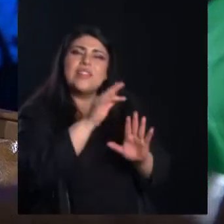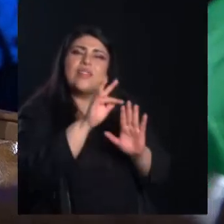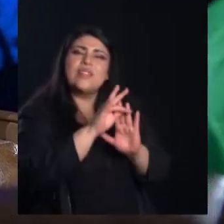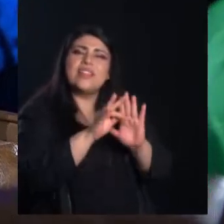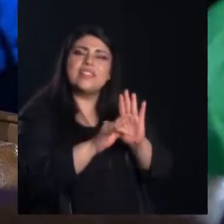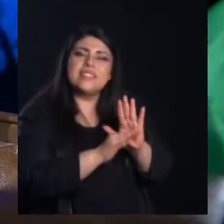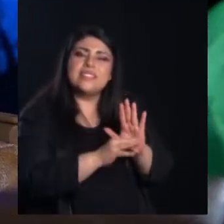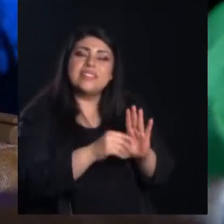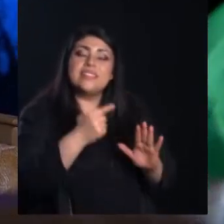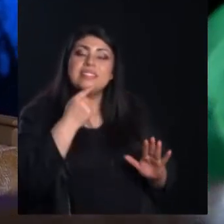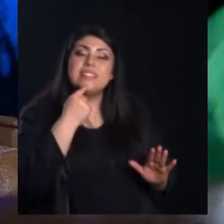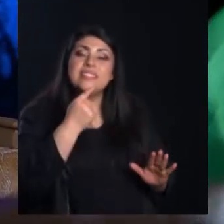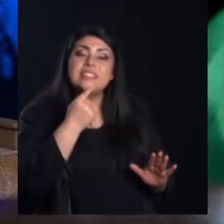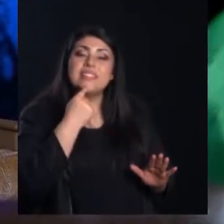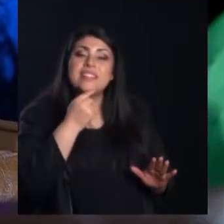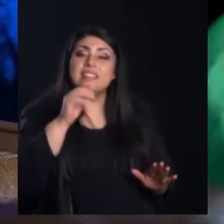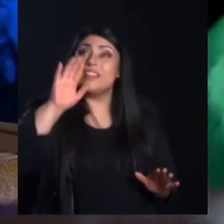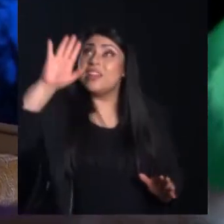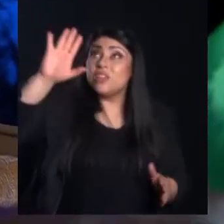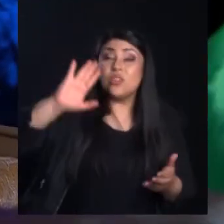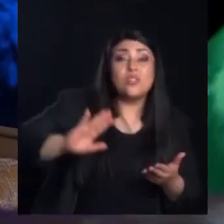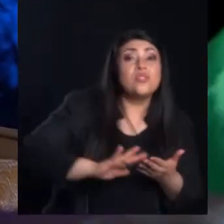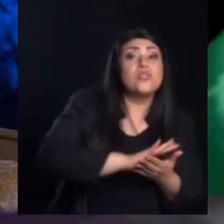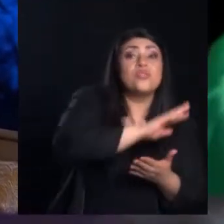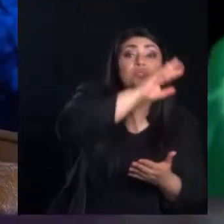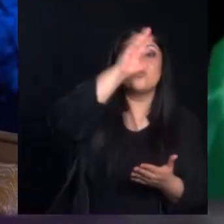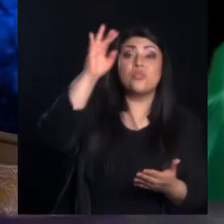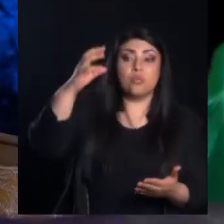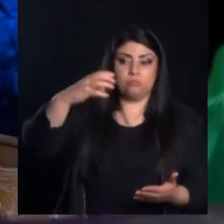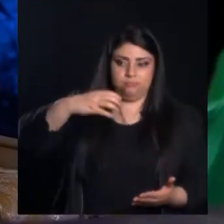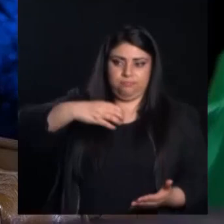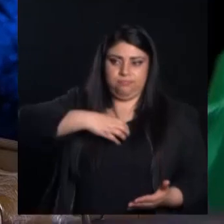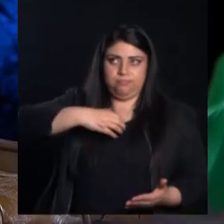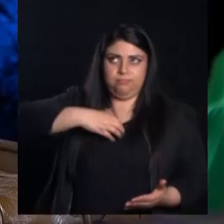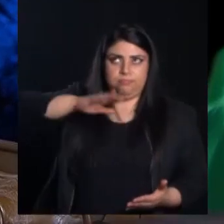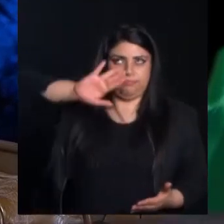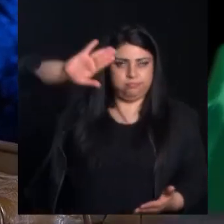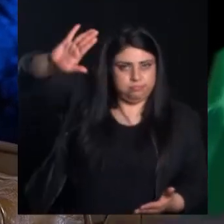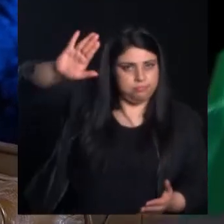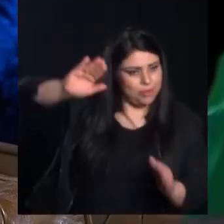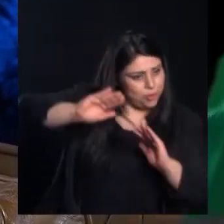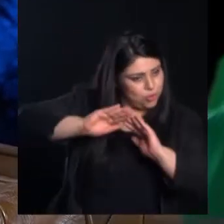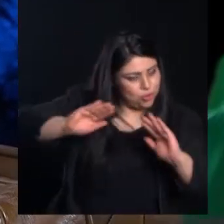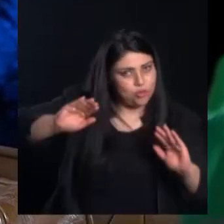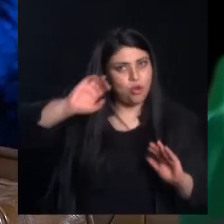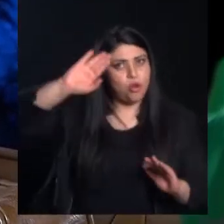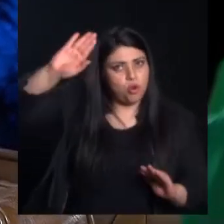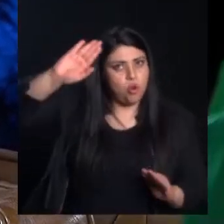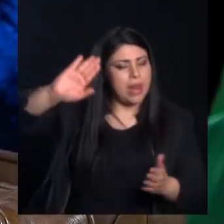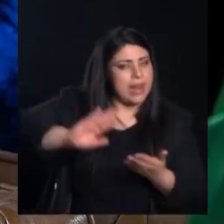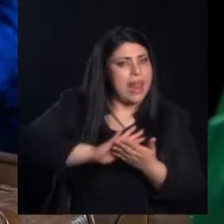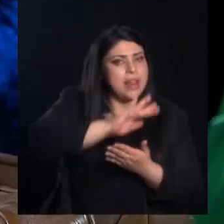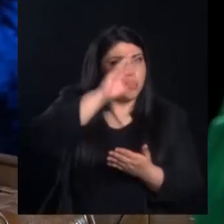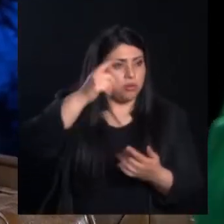no compartirá su gloria con nadie y también por eso lo depositaba en vasijas de barro y